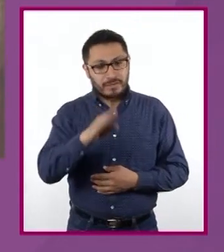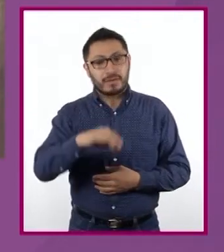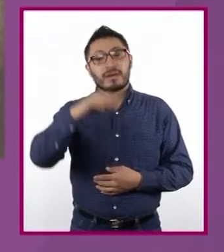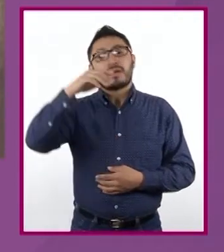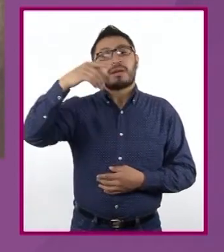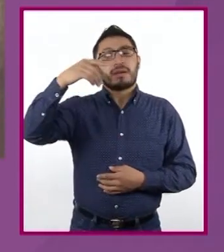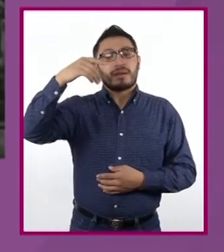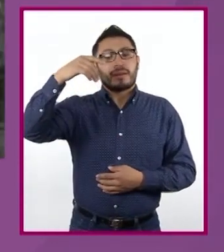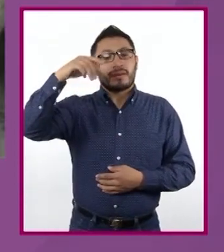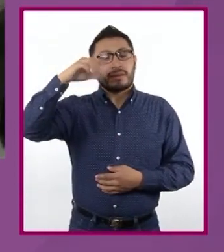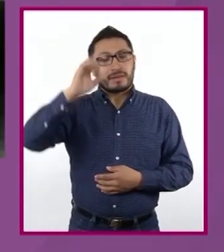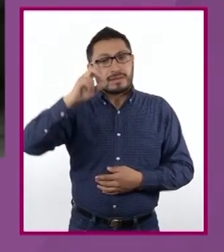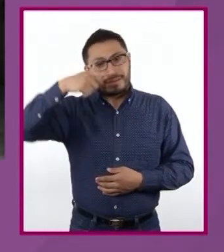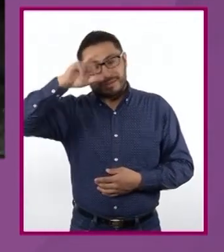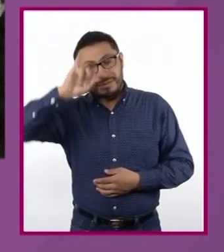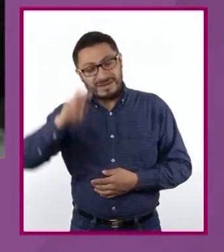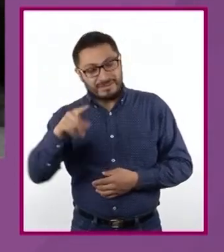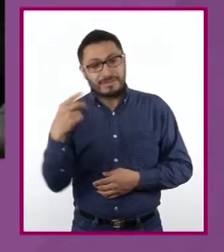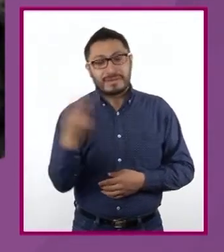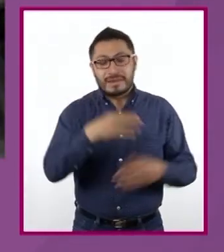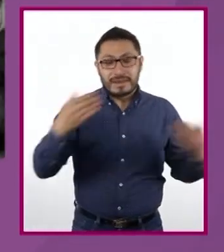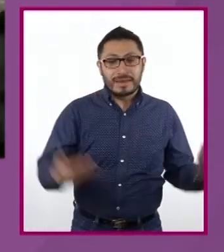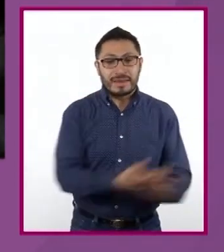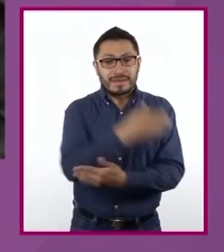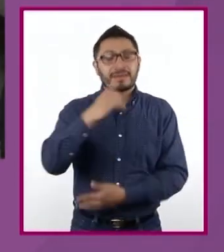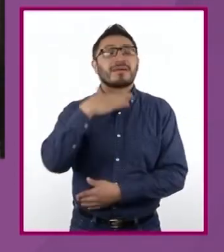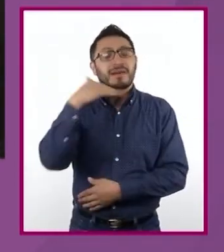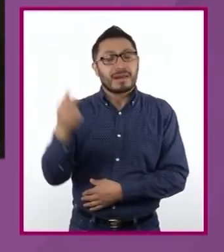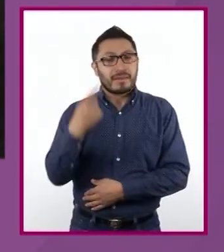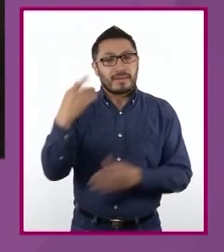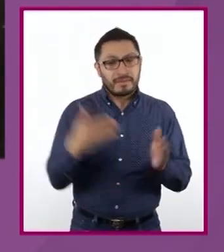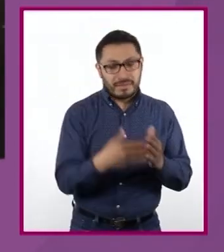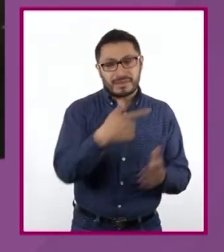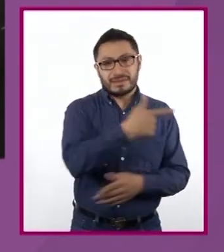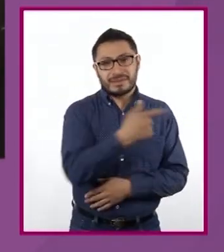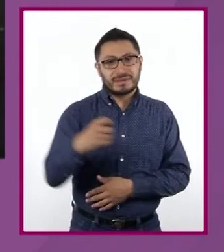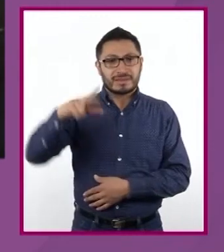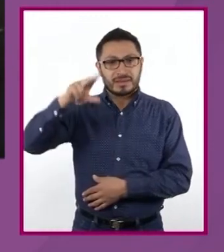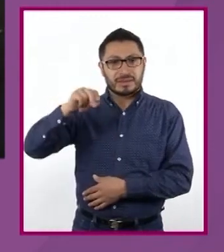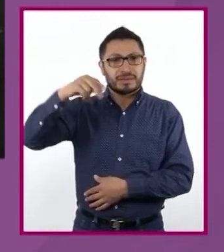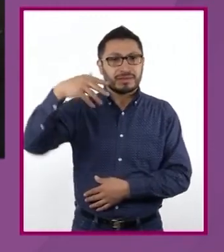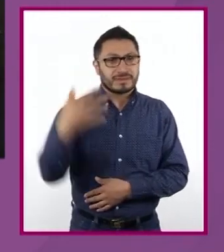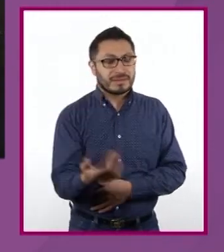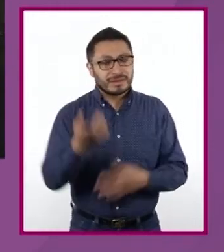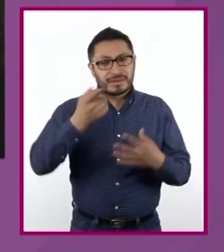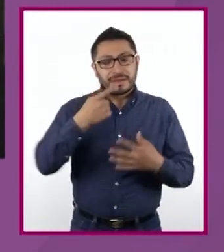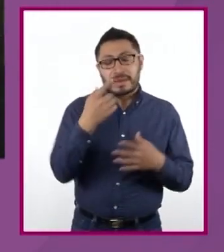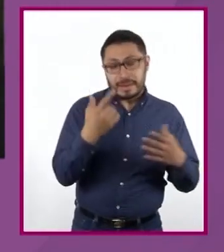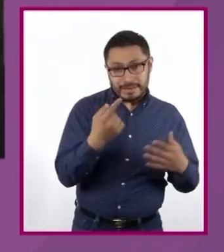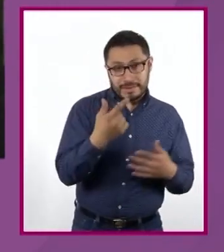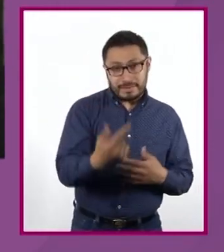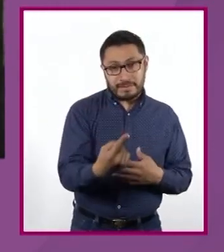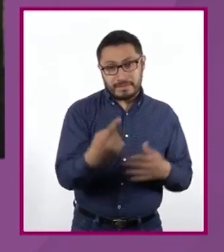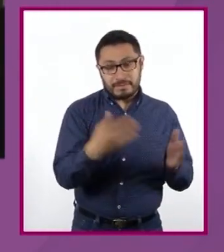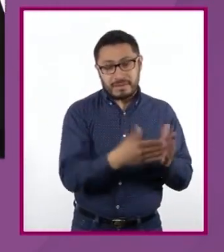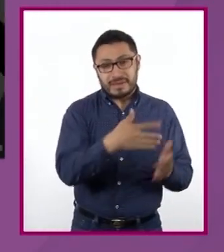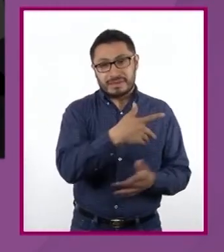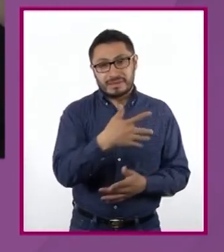y Wilhelm Karl Grimm, nacidos en Hanau, Alemania, en 1785 y